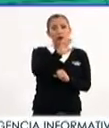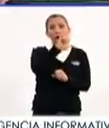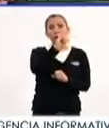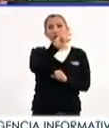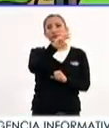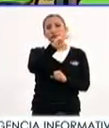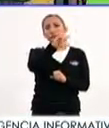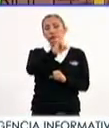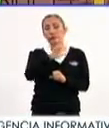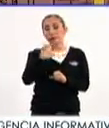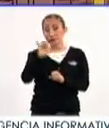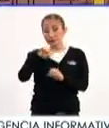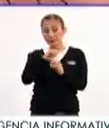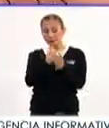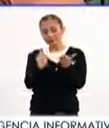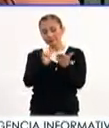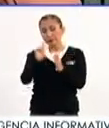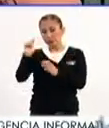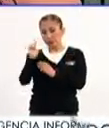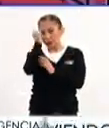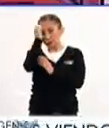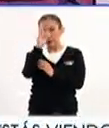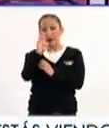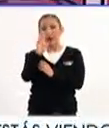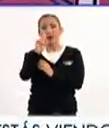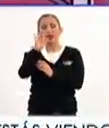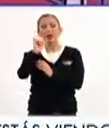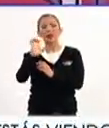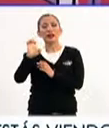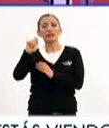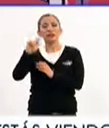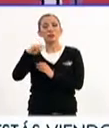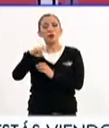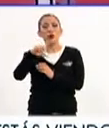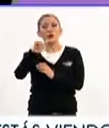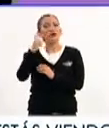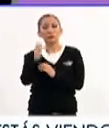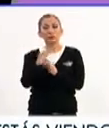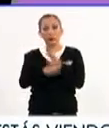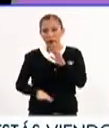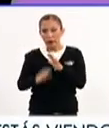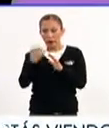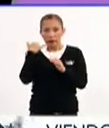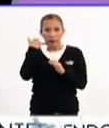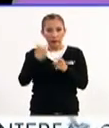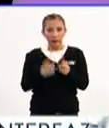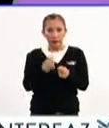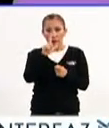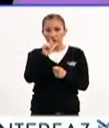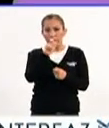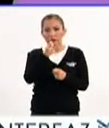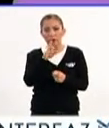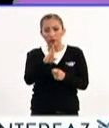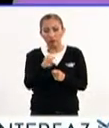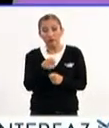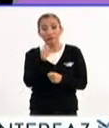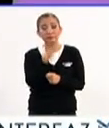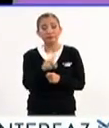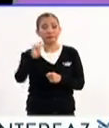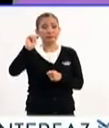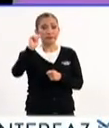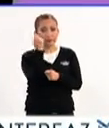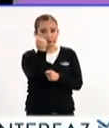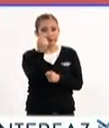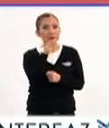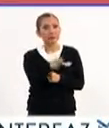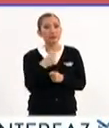relatividad, Einstein publica la teoría de la radiación estimulada, en la que se basan los dispositivos láser. Esta misma